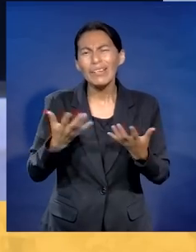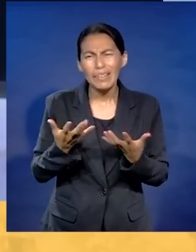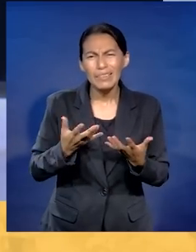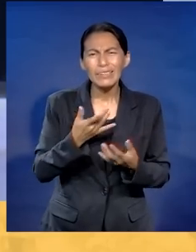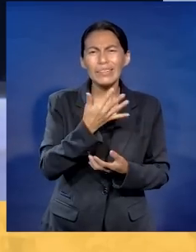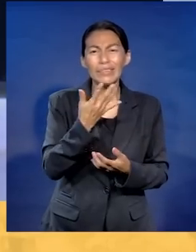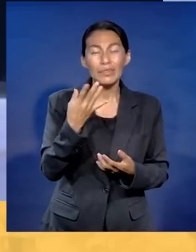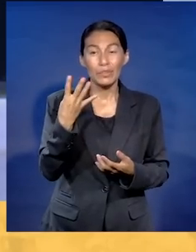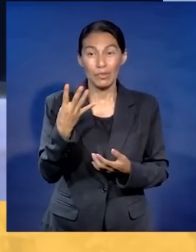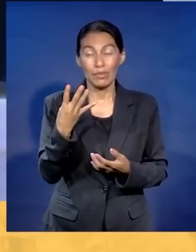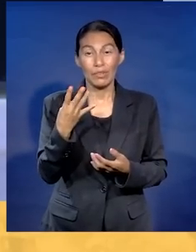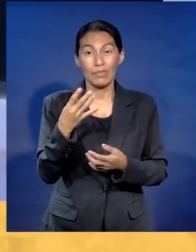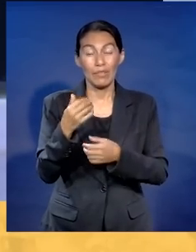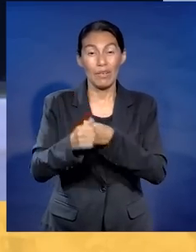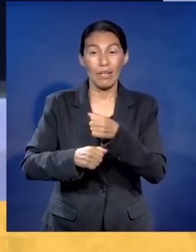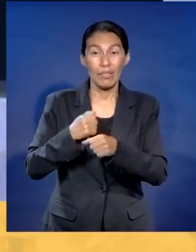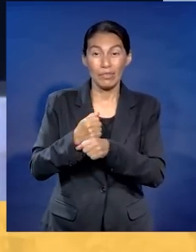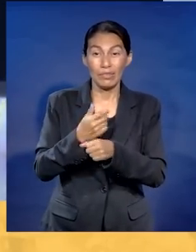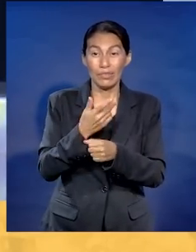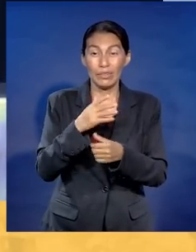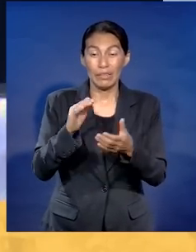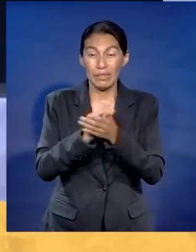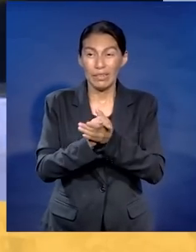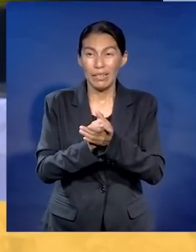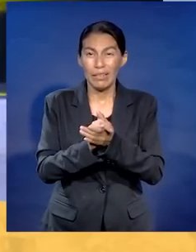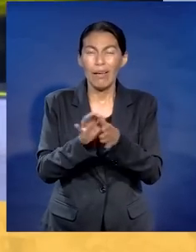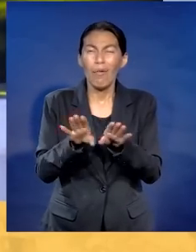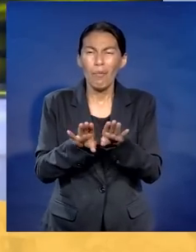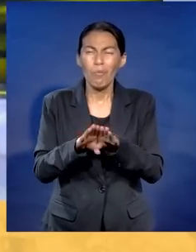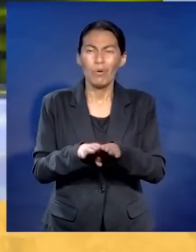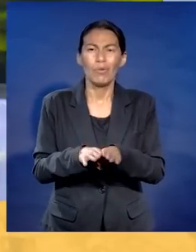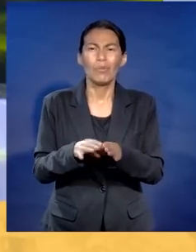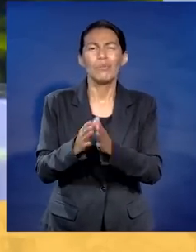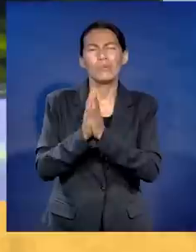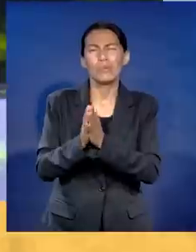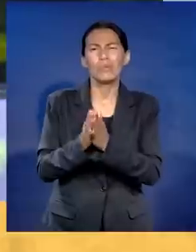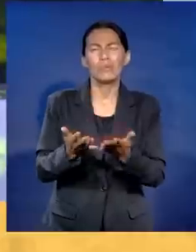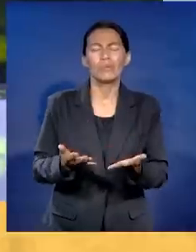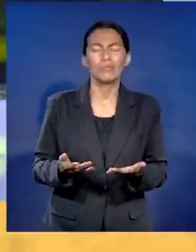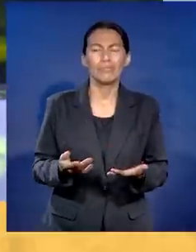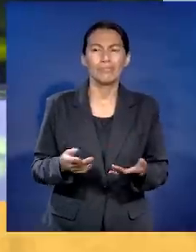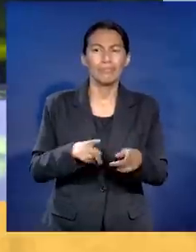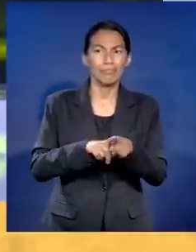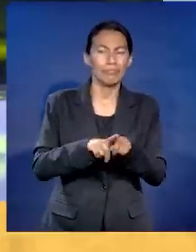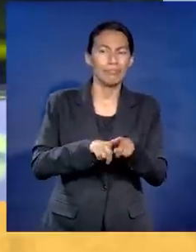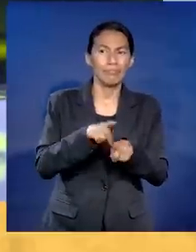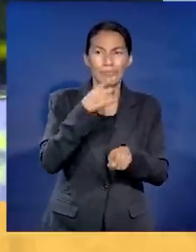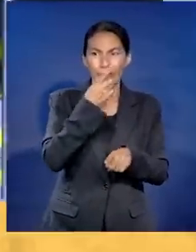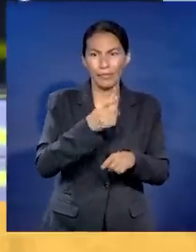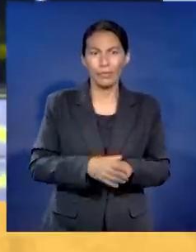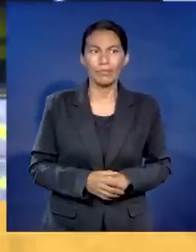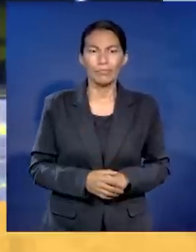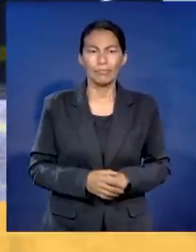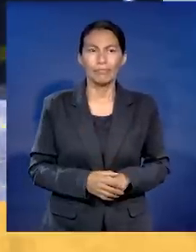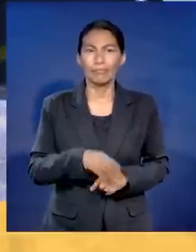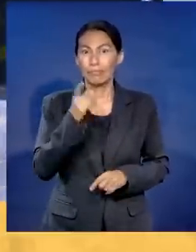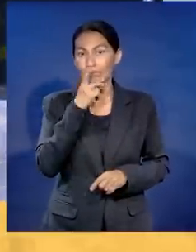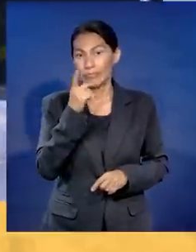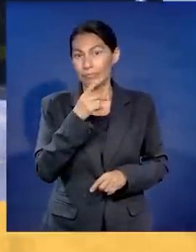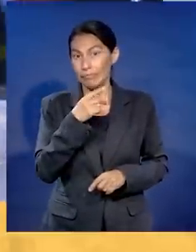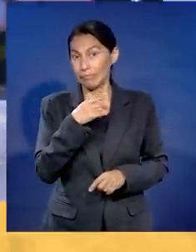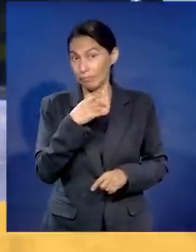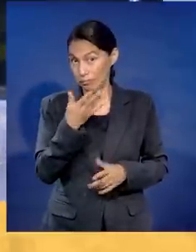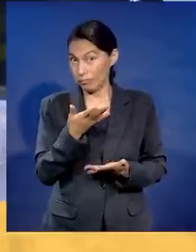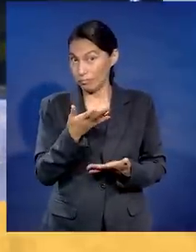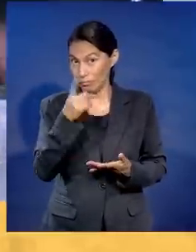consejo. ¿Cómo le ha hecho para estar 54 años casada? Deme un consejo para ser feliz. Como que la hermana se cansó y de pronto dice,